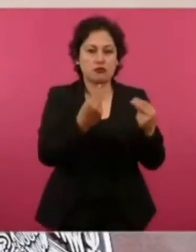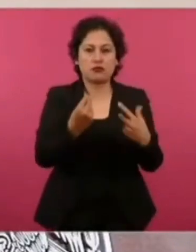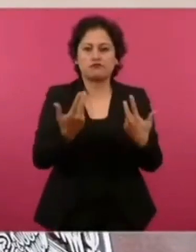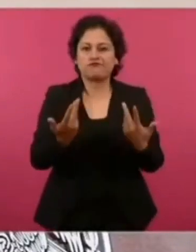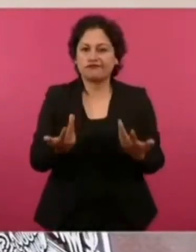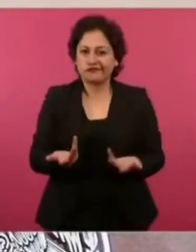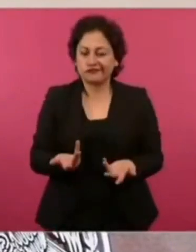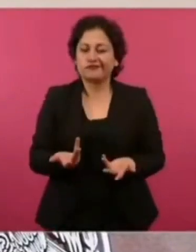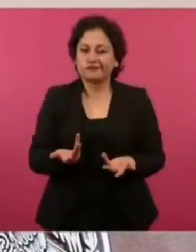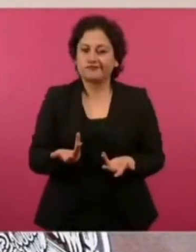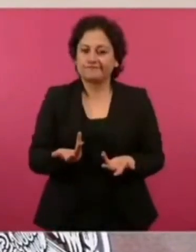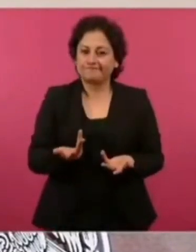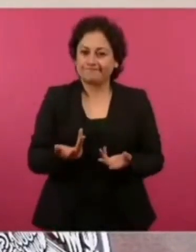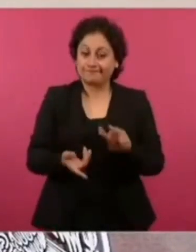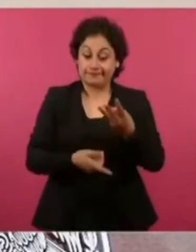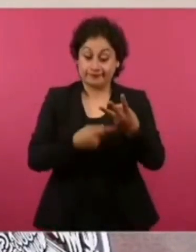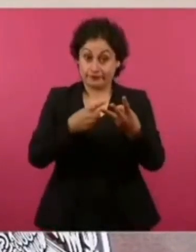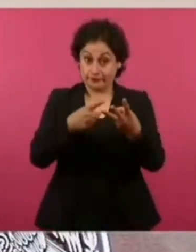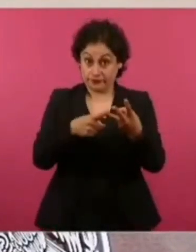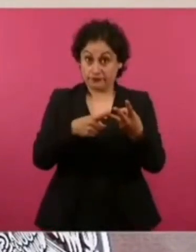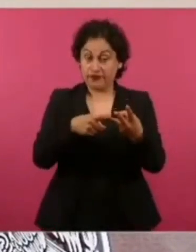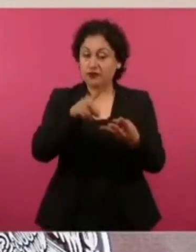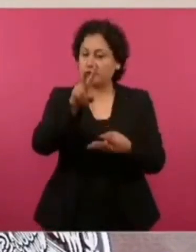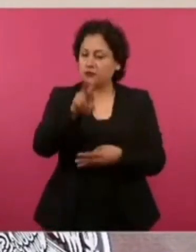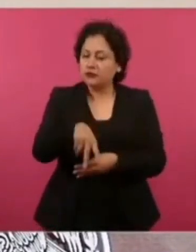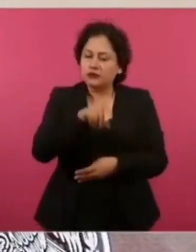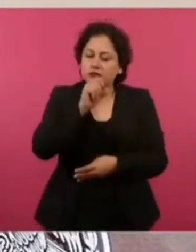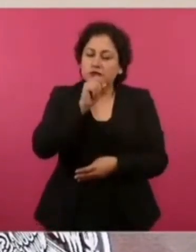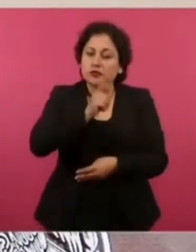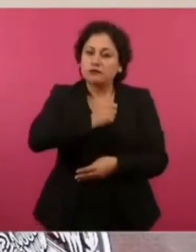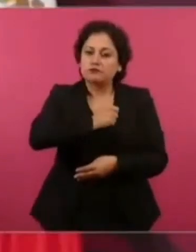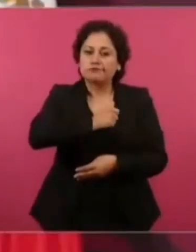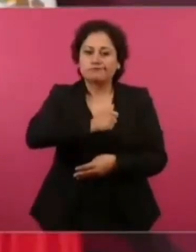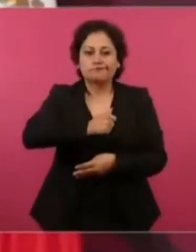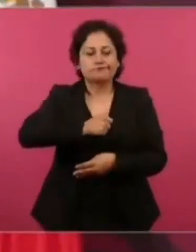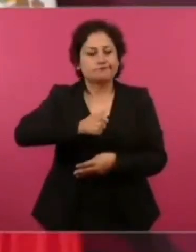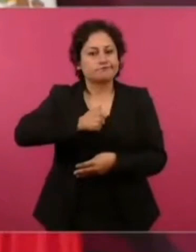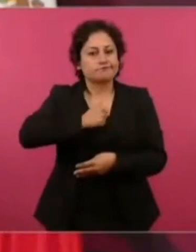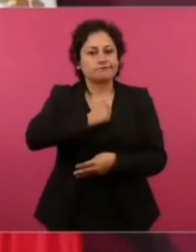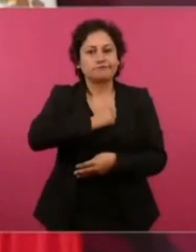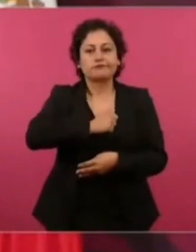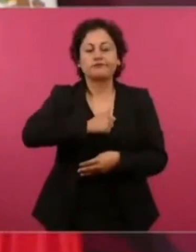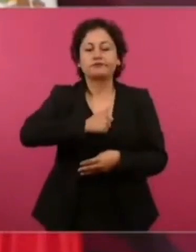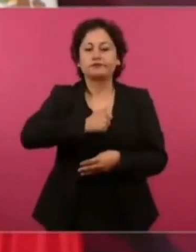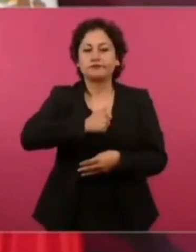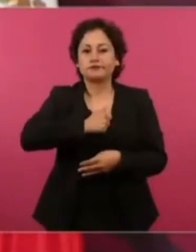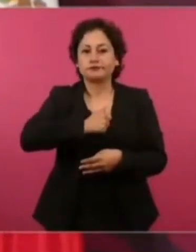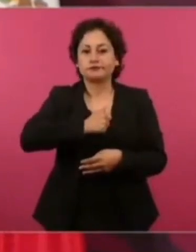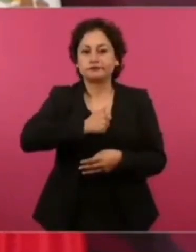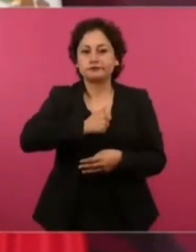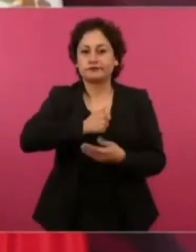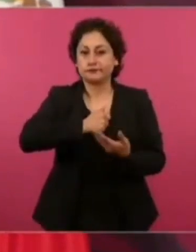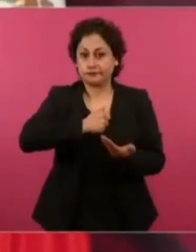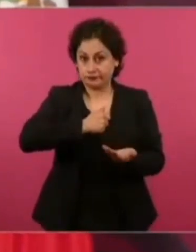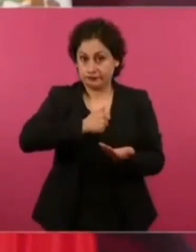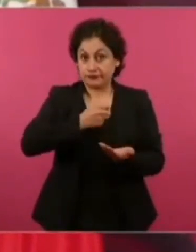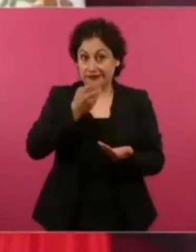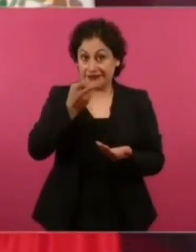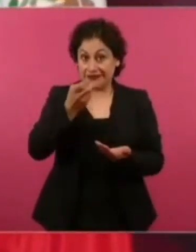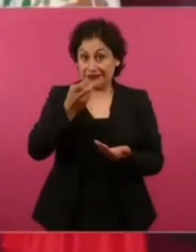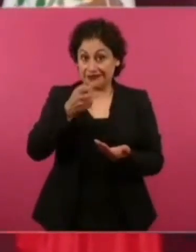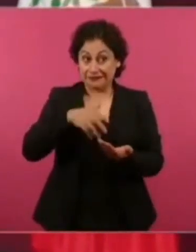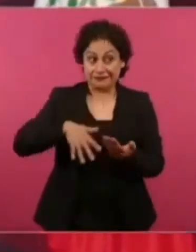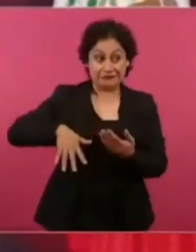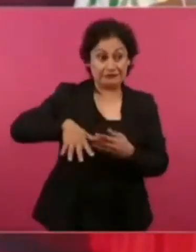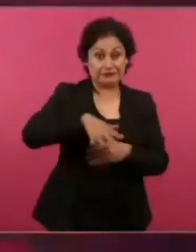Y algo muy lamentable es que por esa crisis, por ese abandono